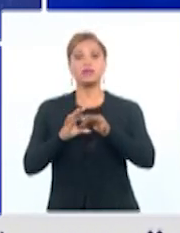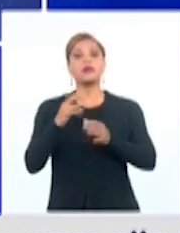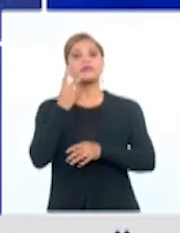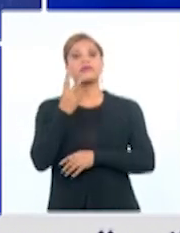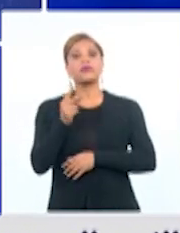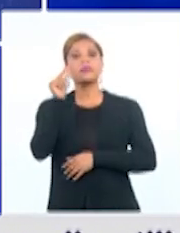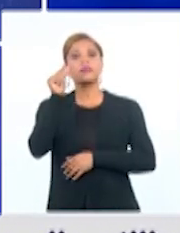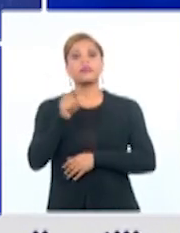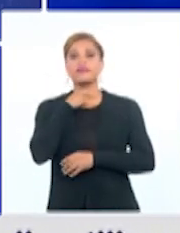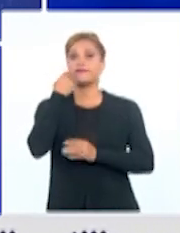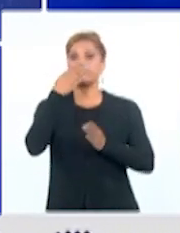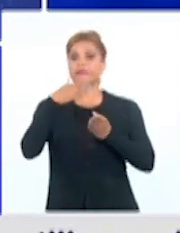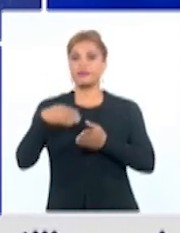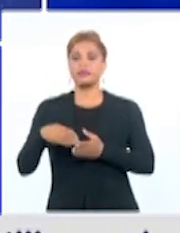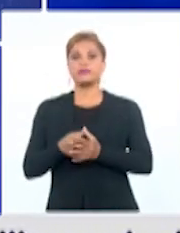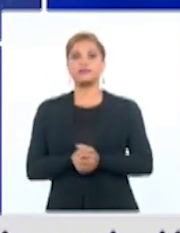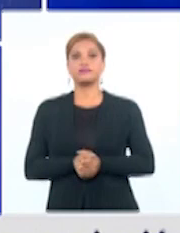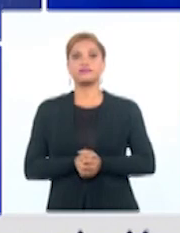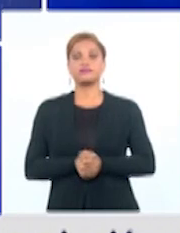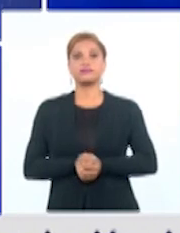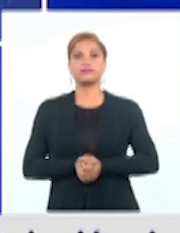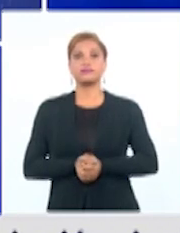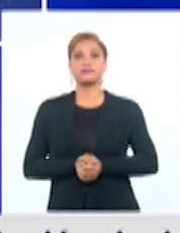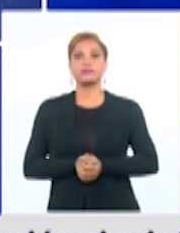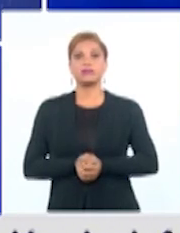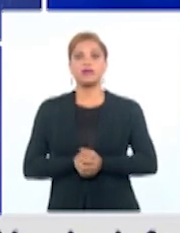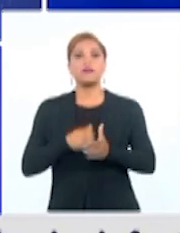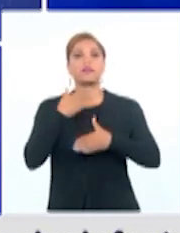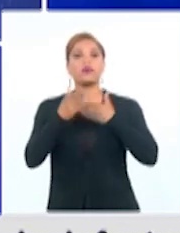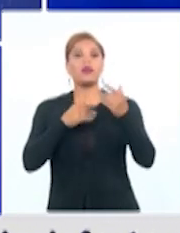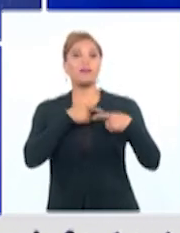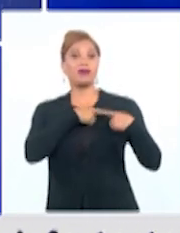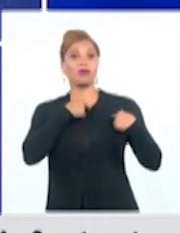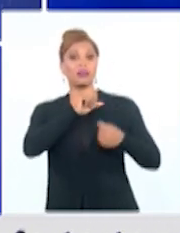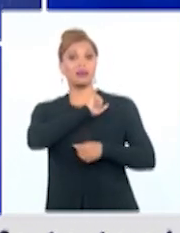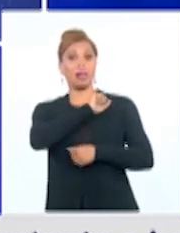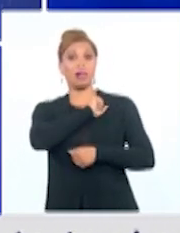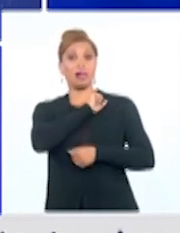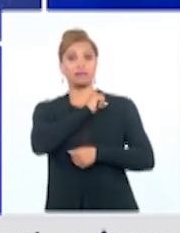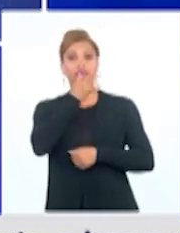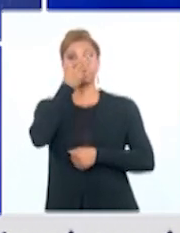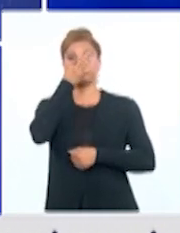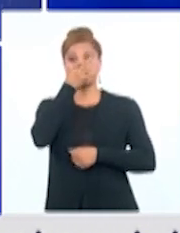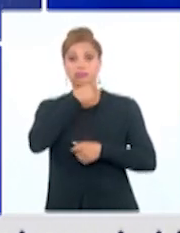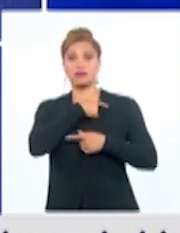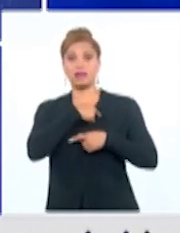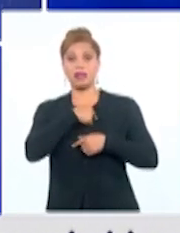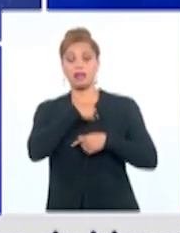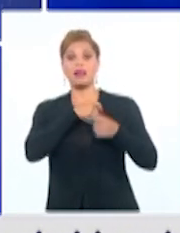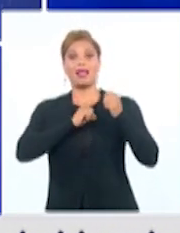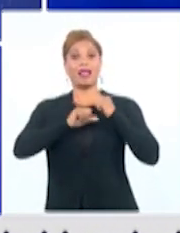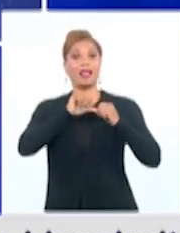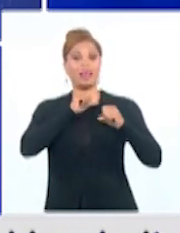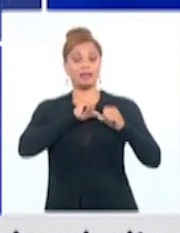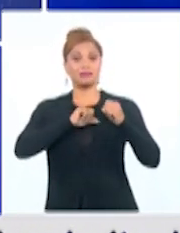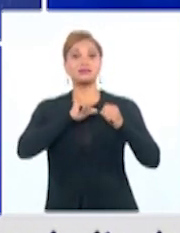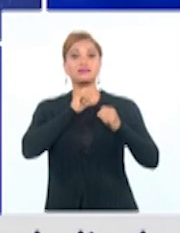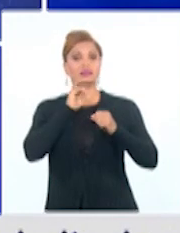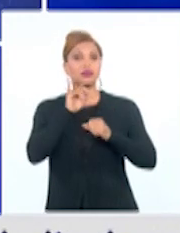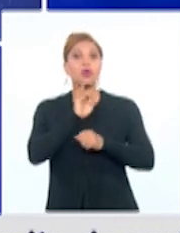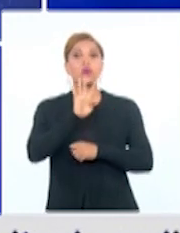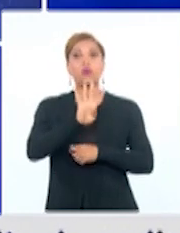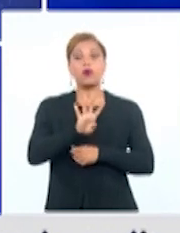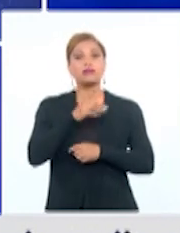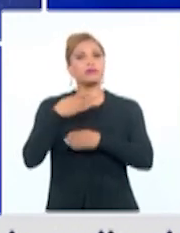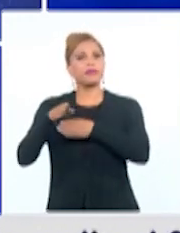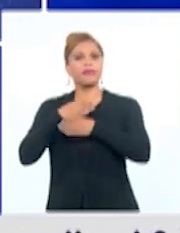fallecidos, la insuficiencia cardíaca, 2 también, 4 con otras comorbilidades, y 1